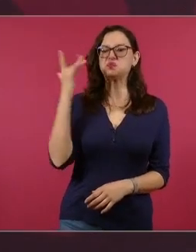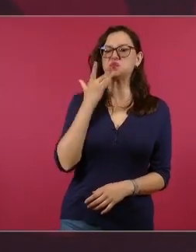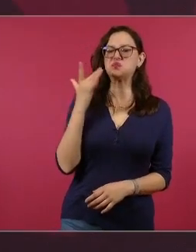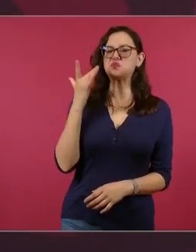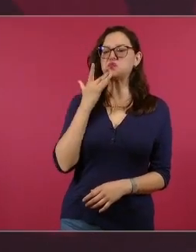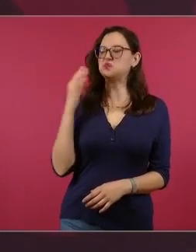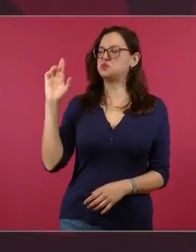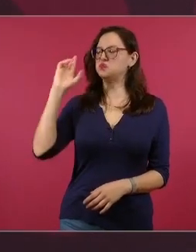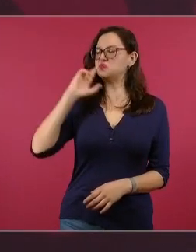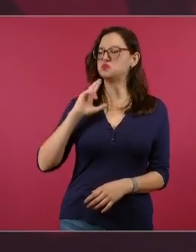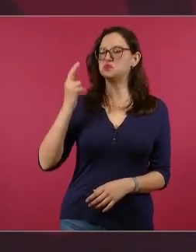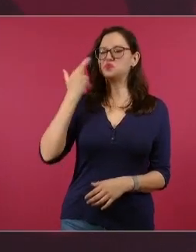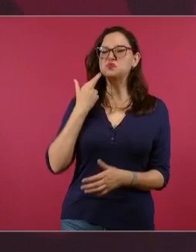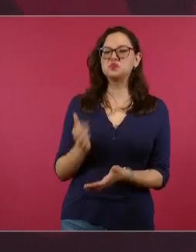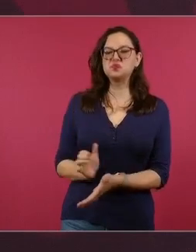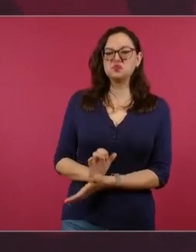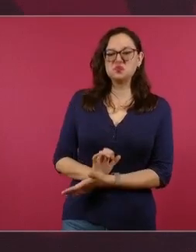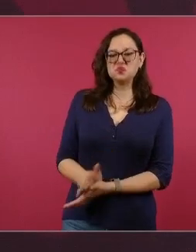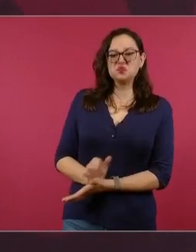racismo.